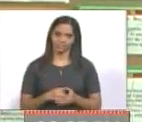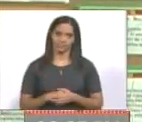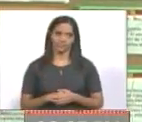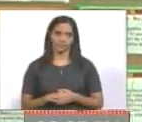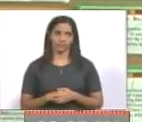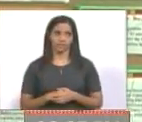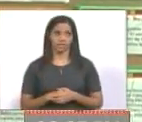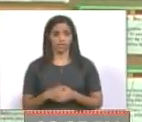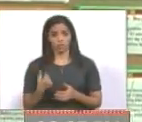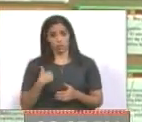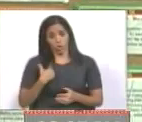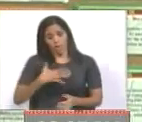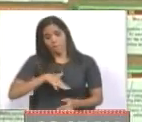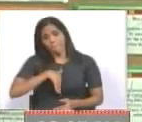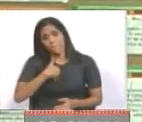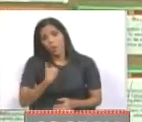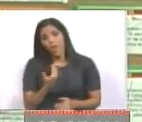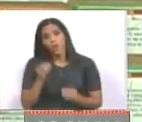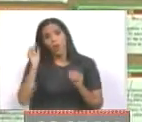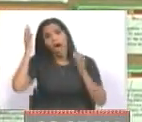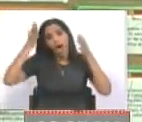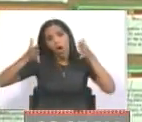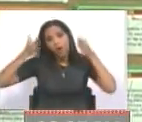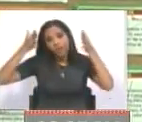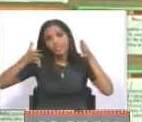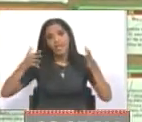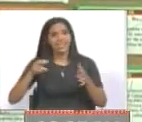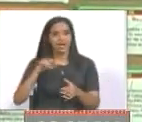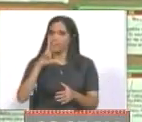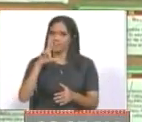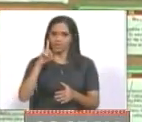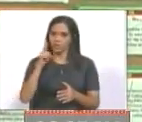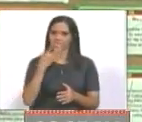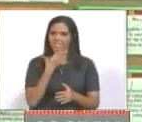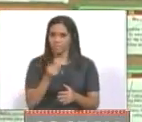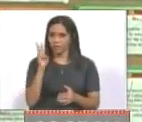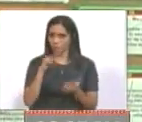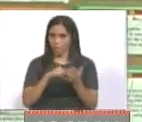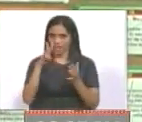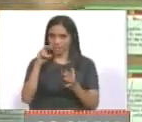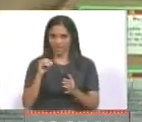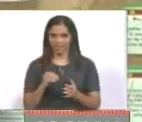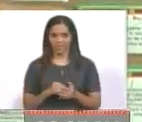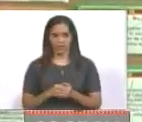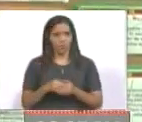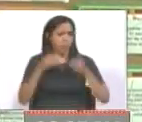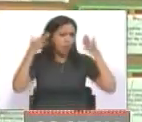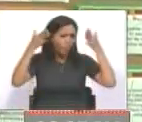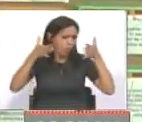Yo le puedo recomendar que no vayan a creer que es el 31 de diciembre del 2020. Un asesoramiento le puedo dar.